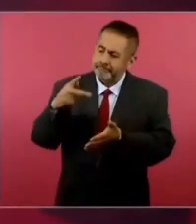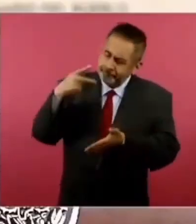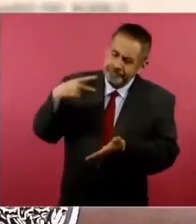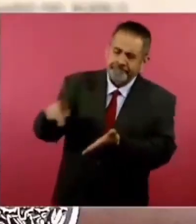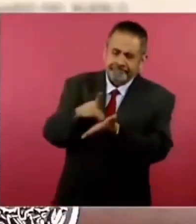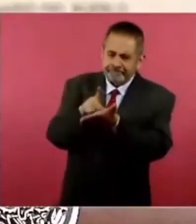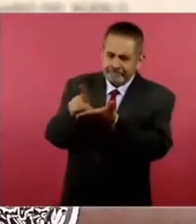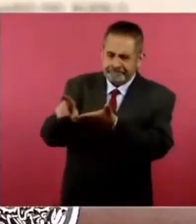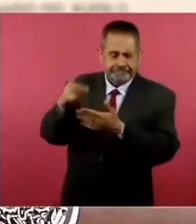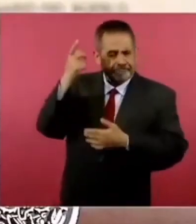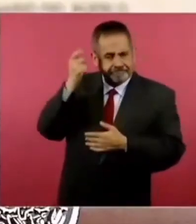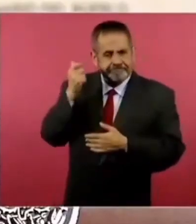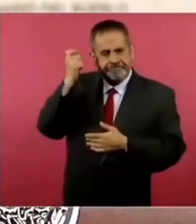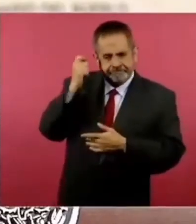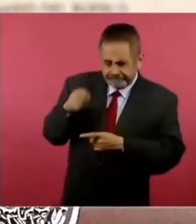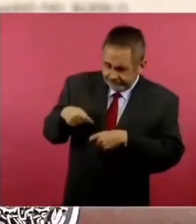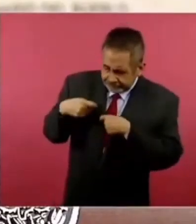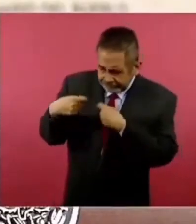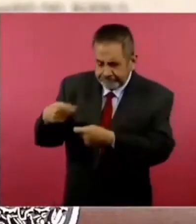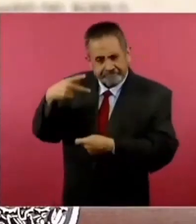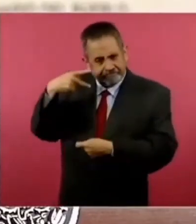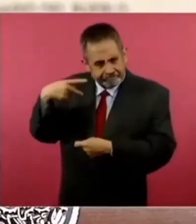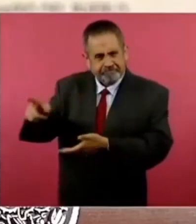es un derecho del pueblo.